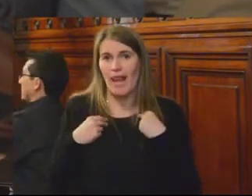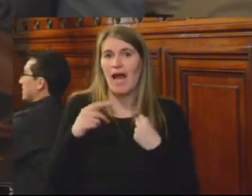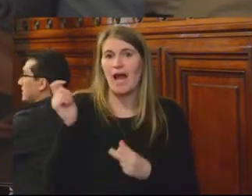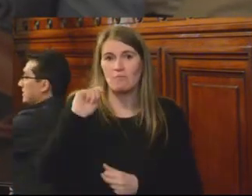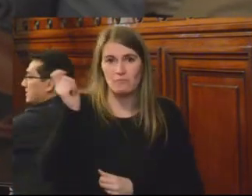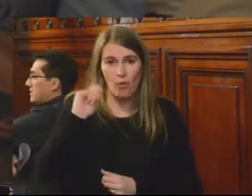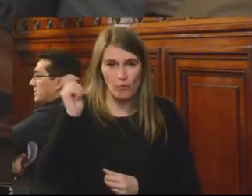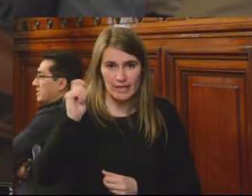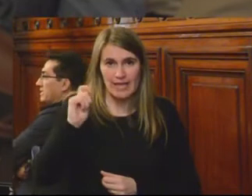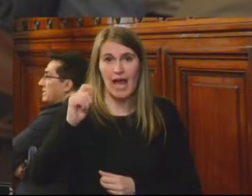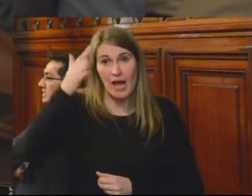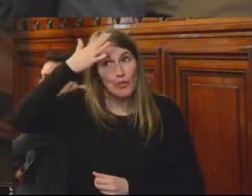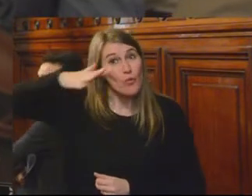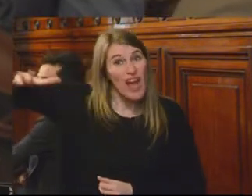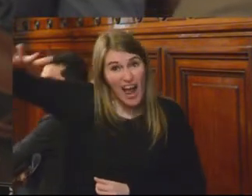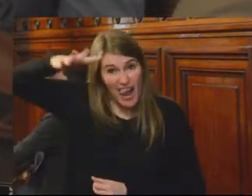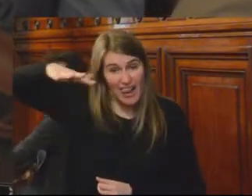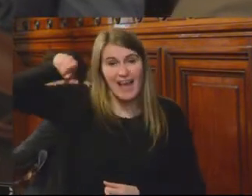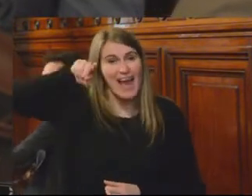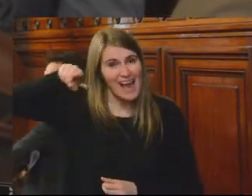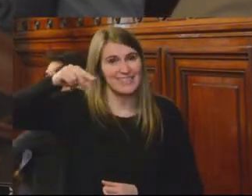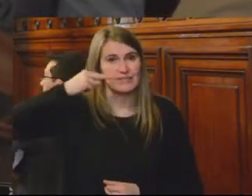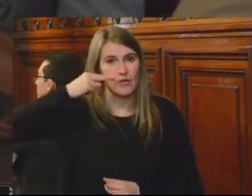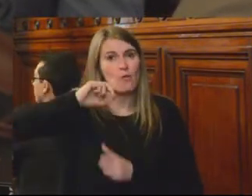escuelas públicas rurales.